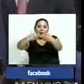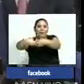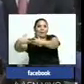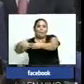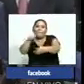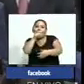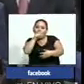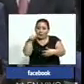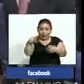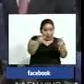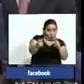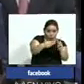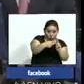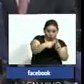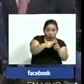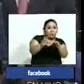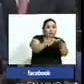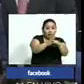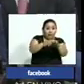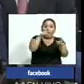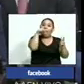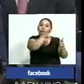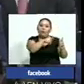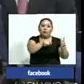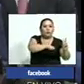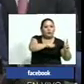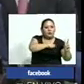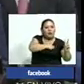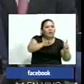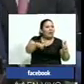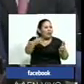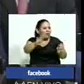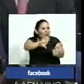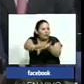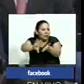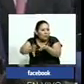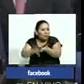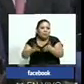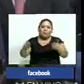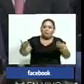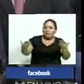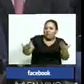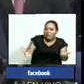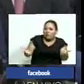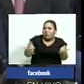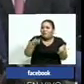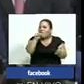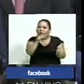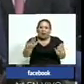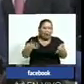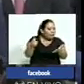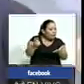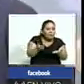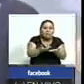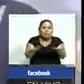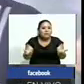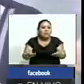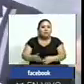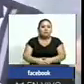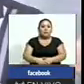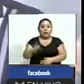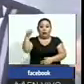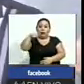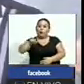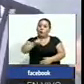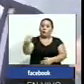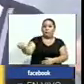Y serán ellos los que manejan esto, y serán ellos los que determinen en qué se compra, en qué se van los recursos. O sea, que no me vengan